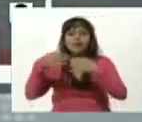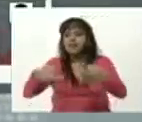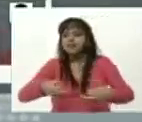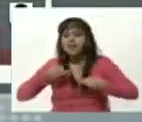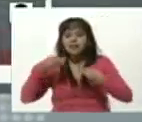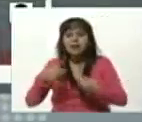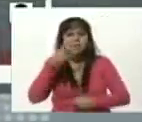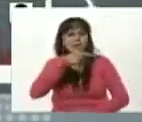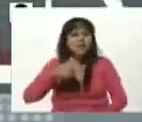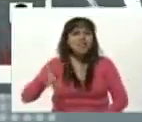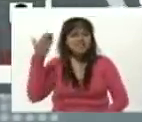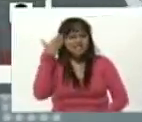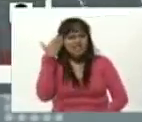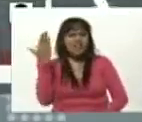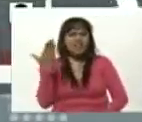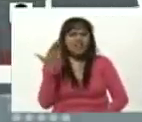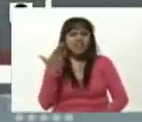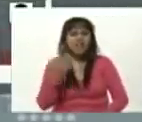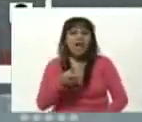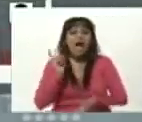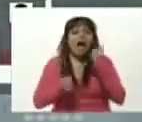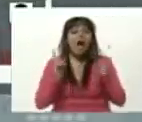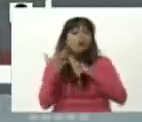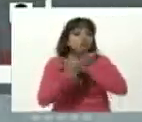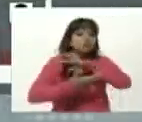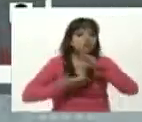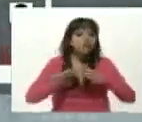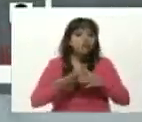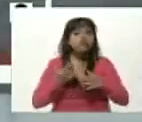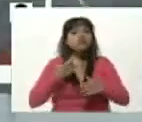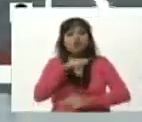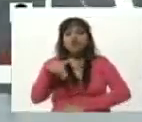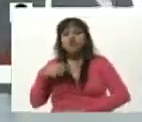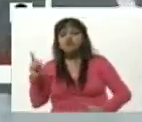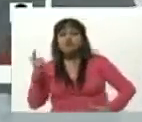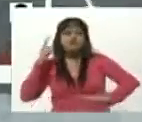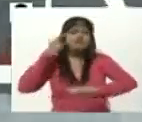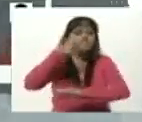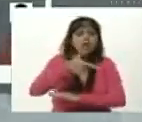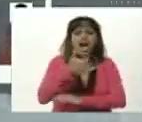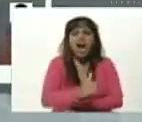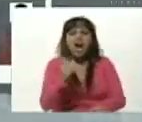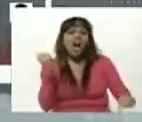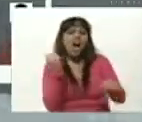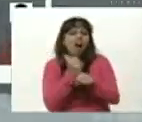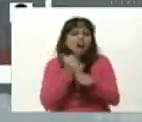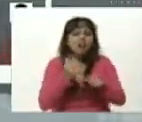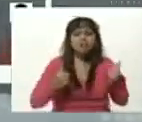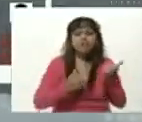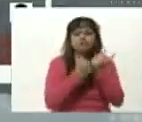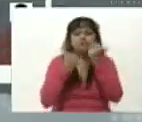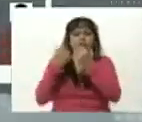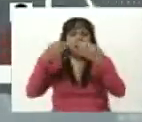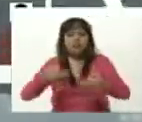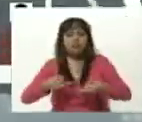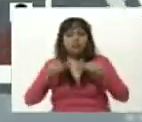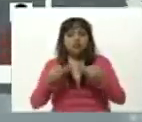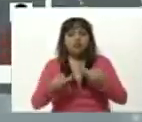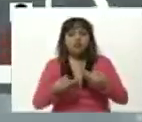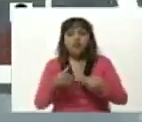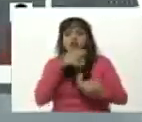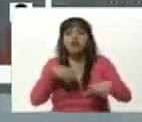gente siempre sabe que cuando tenga un problema, ahí vamos a llegar, ahí vamos a estar siempre. No es como el caso